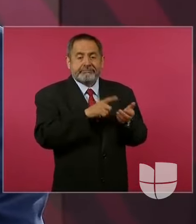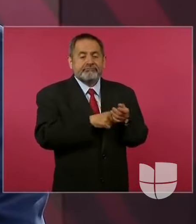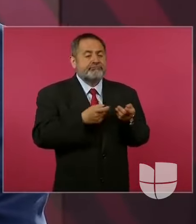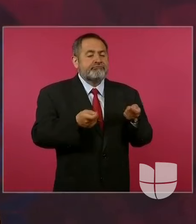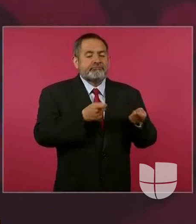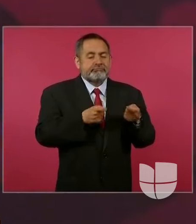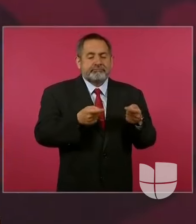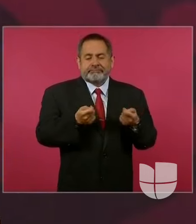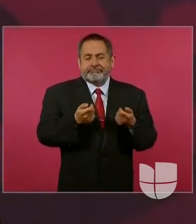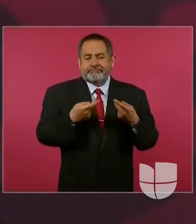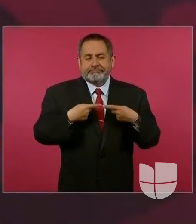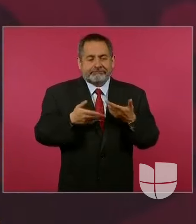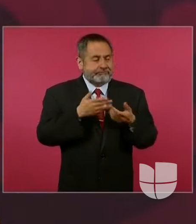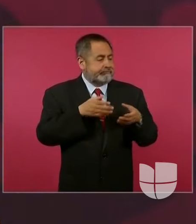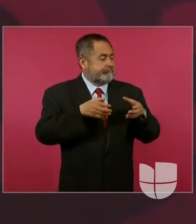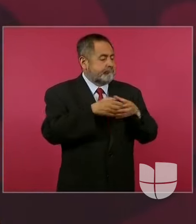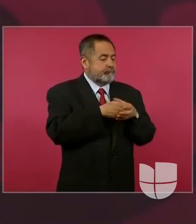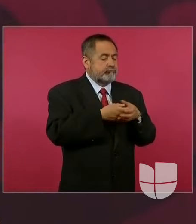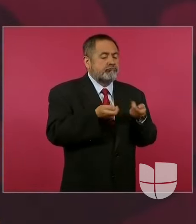una minoría,